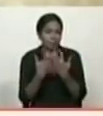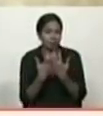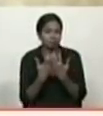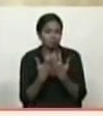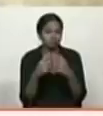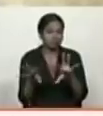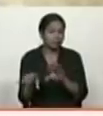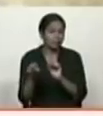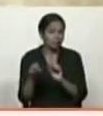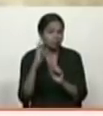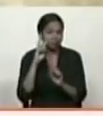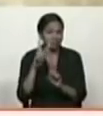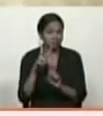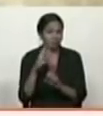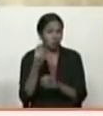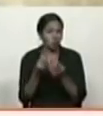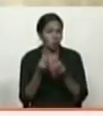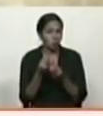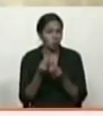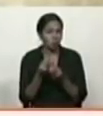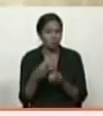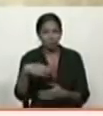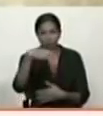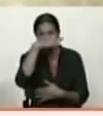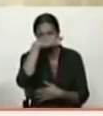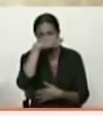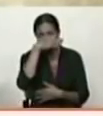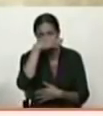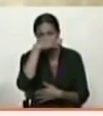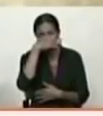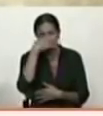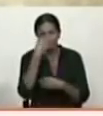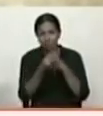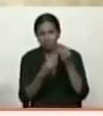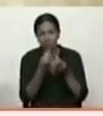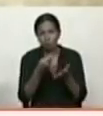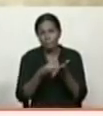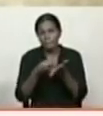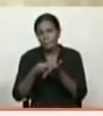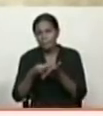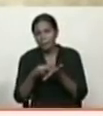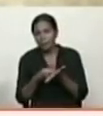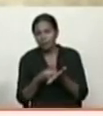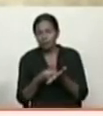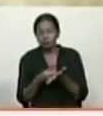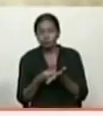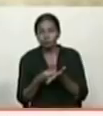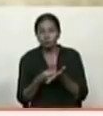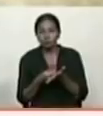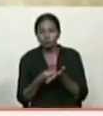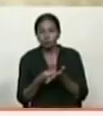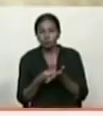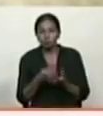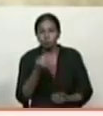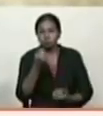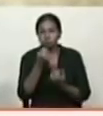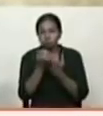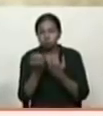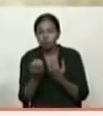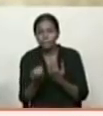combinación, terrorismo generado o financiado por potencias